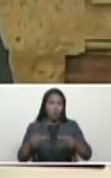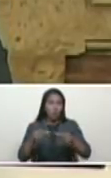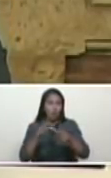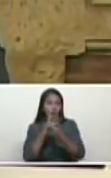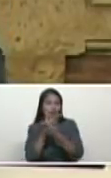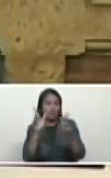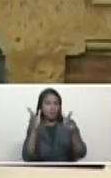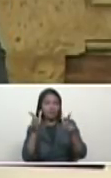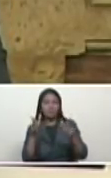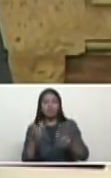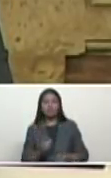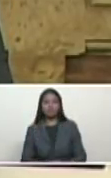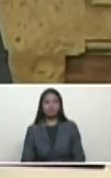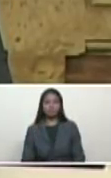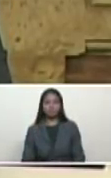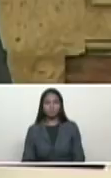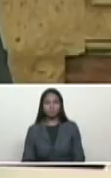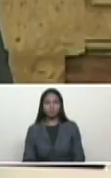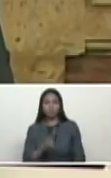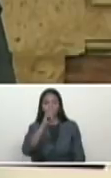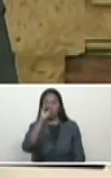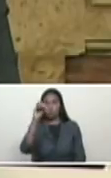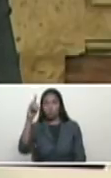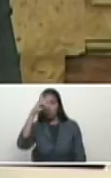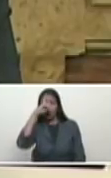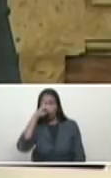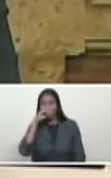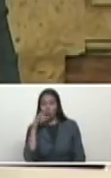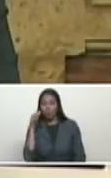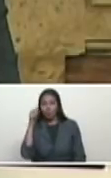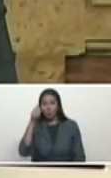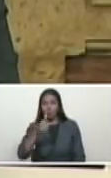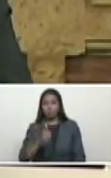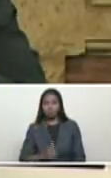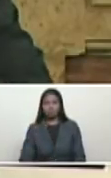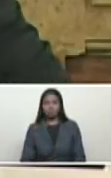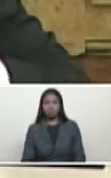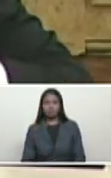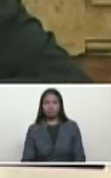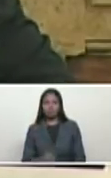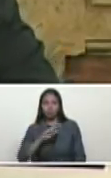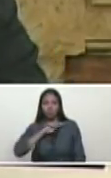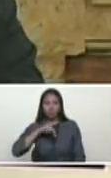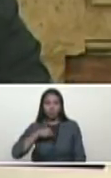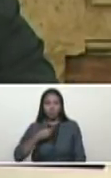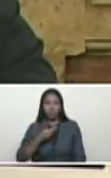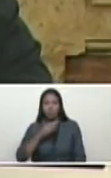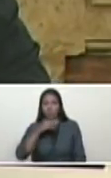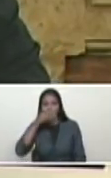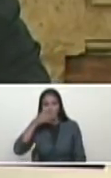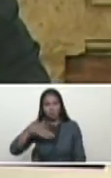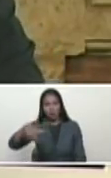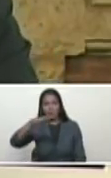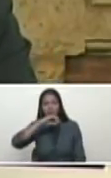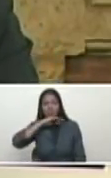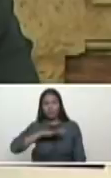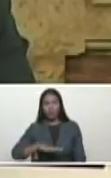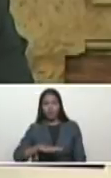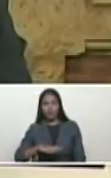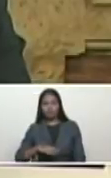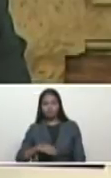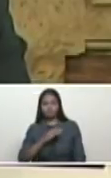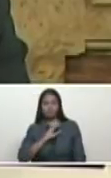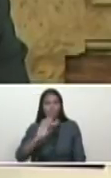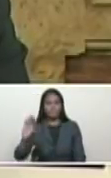libertad neogranadina doscientos años somos un pueblo de historia somos un país